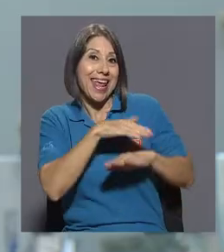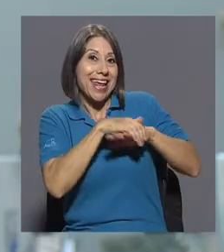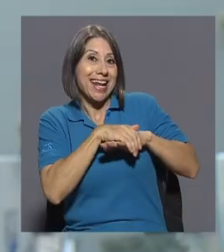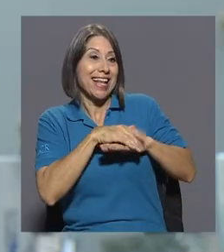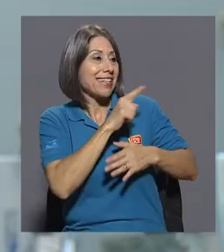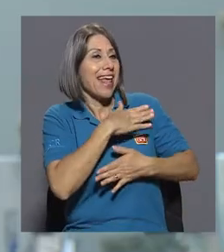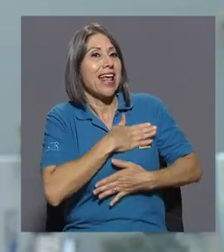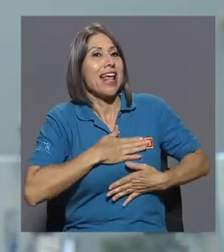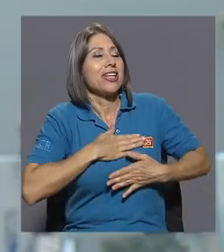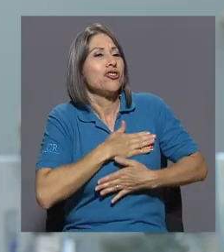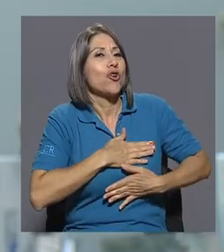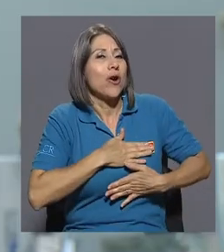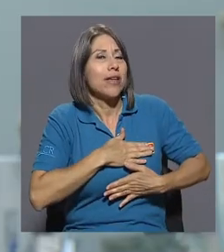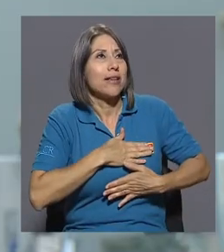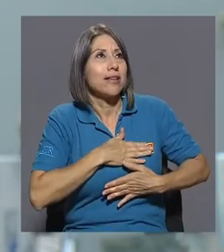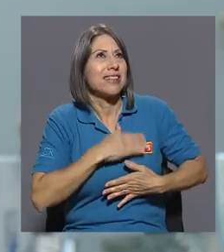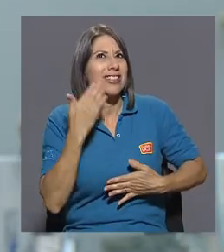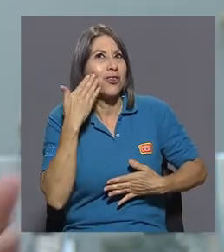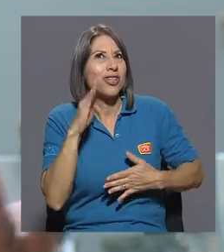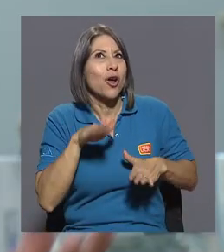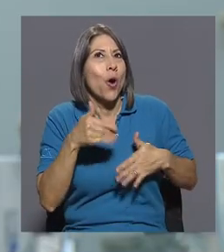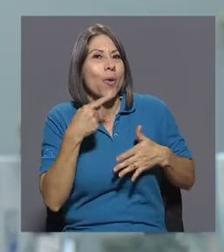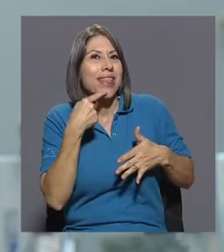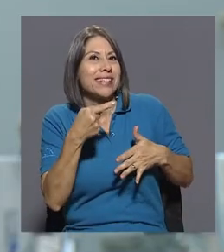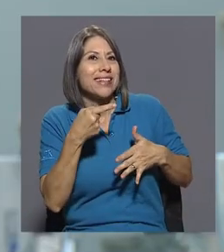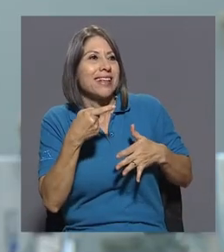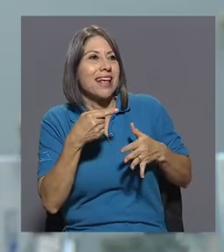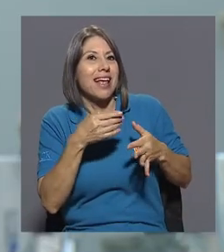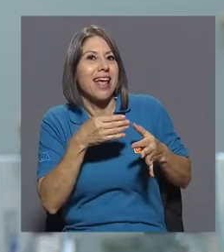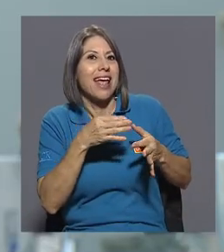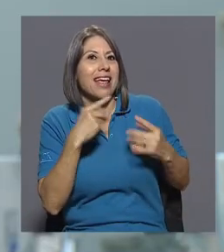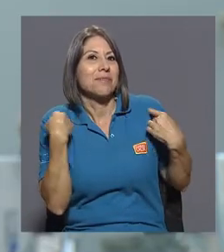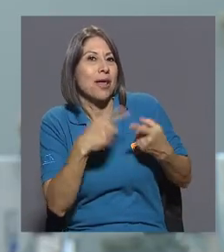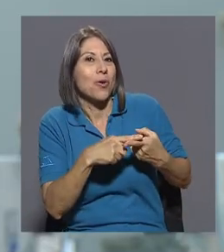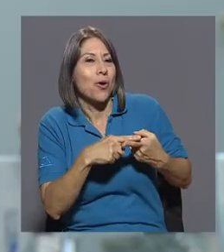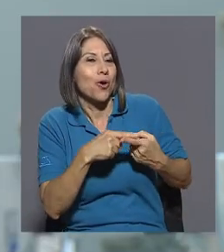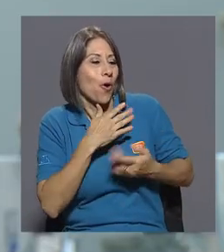cómo se interpreta eso en español. ¿Cómo se disfruta dice? Tu viaje, sí. Disfrute tu viaje.